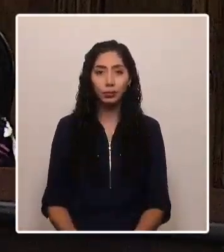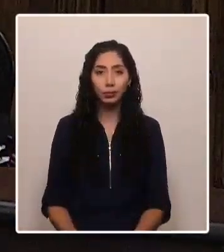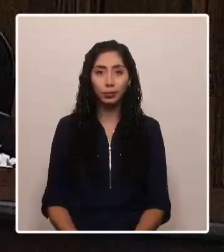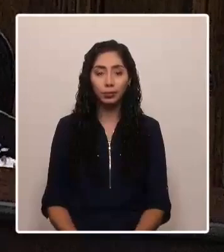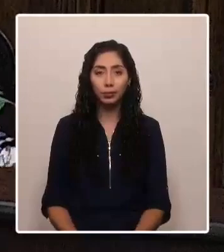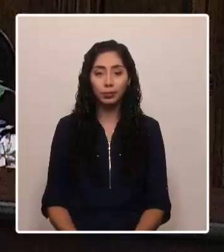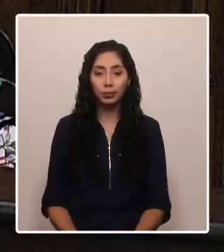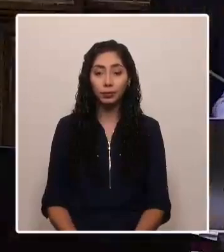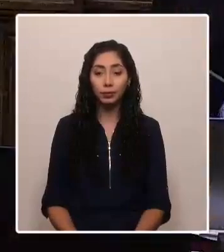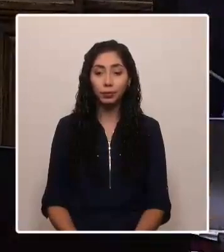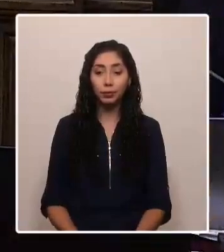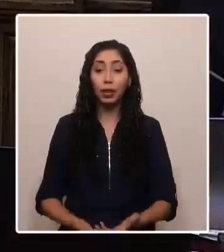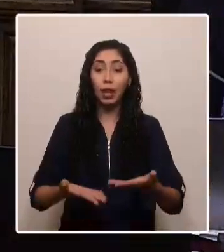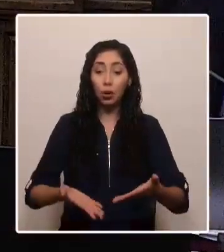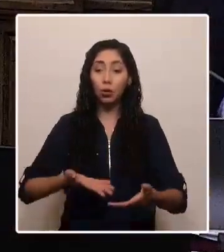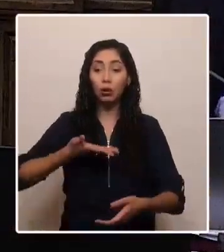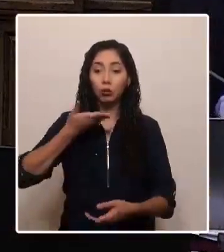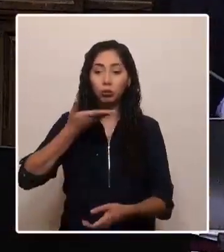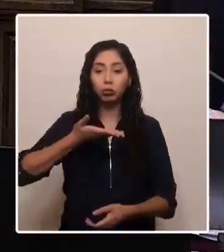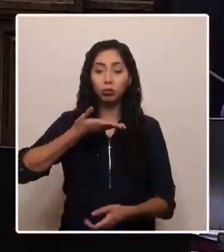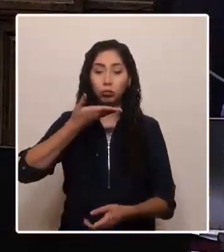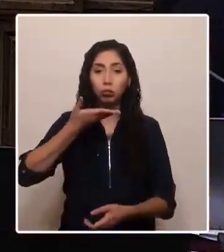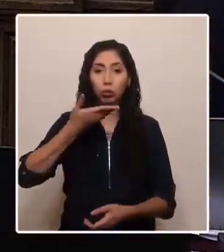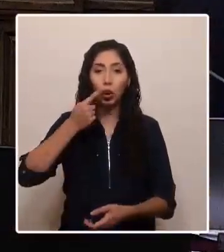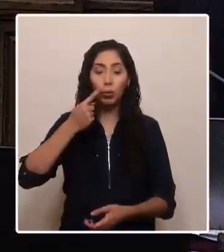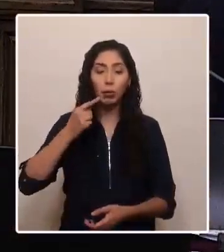Tiene la palabra el convencional Daniel Bravo.